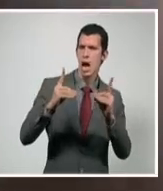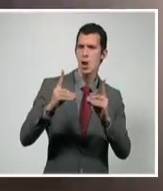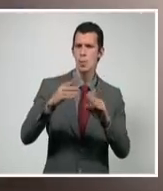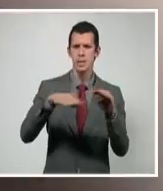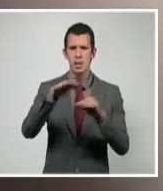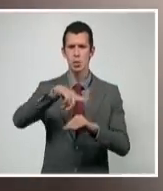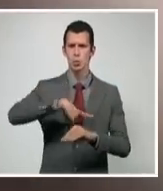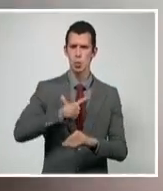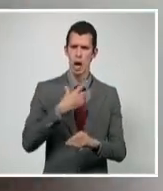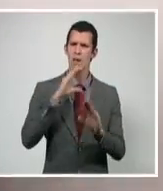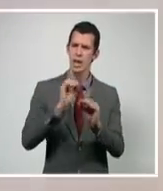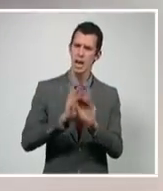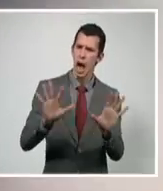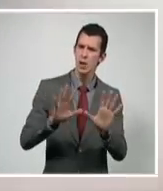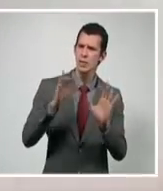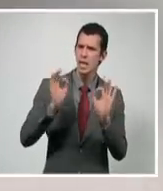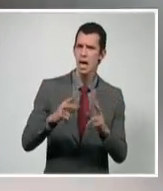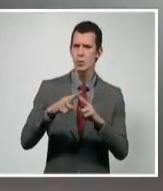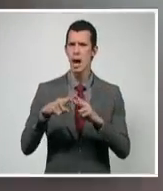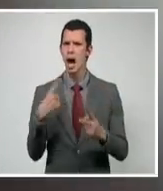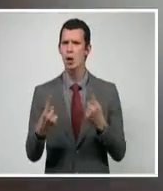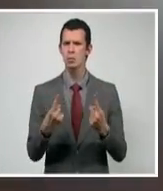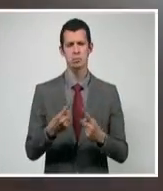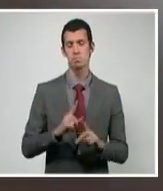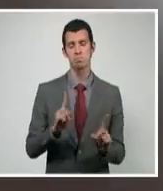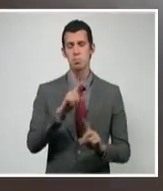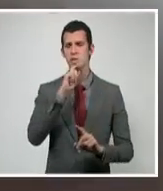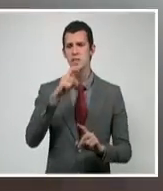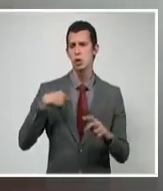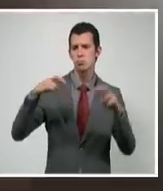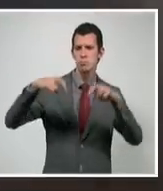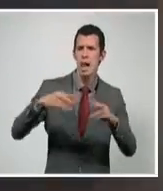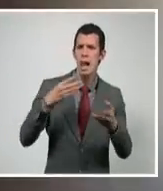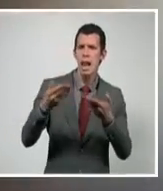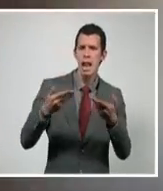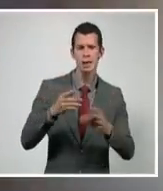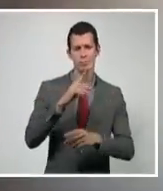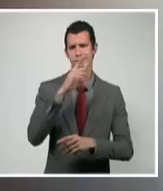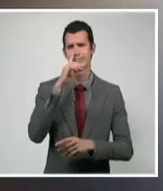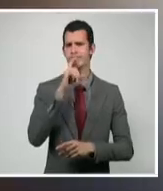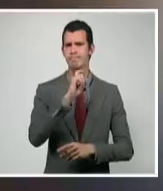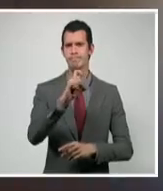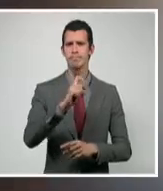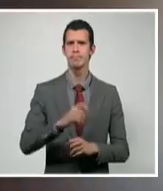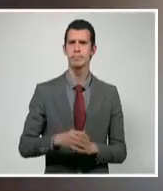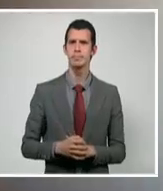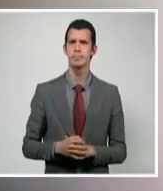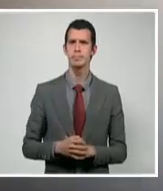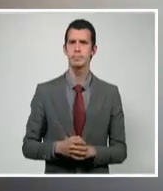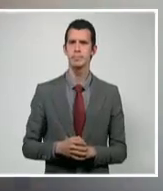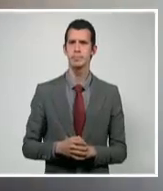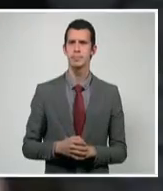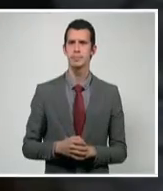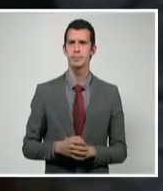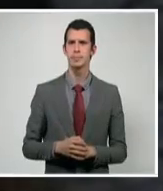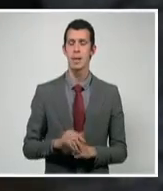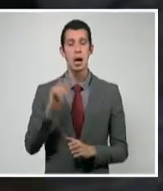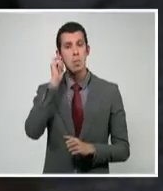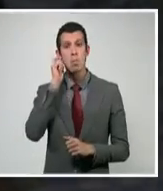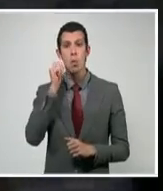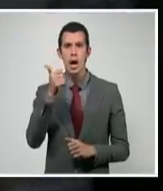Sus discursos y el apoyo que logró capitalizar entre los allí congregados le dan primero participación como mediadora y después como